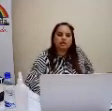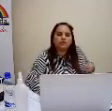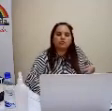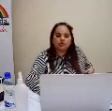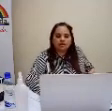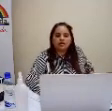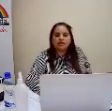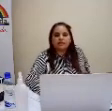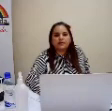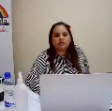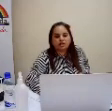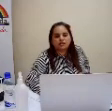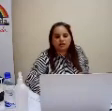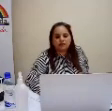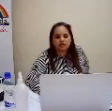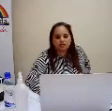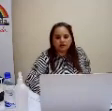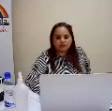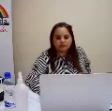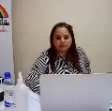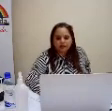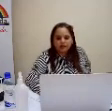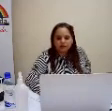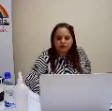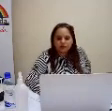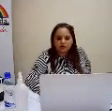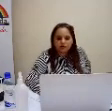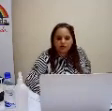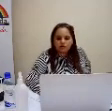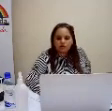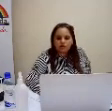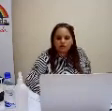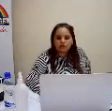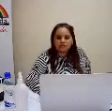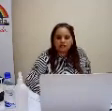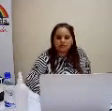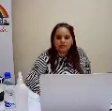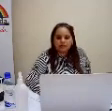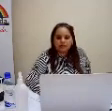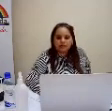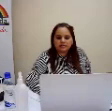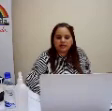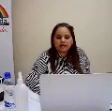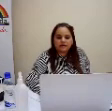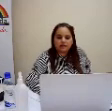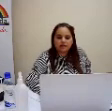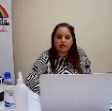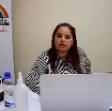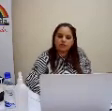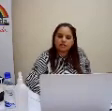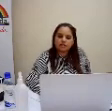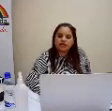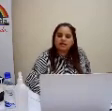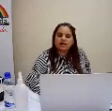dolor emocional, pero quieren seguir viviendo también. Entonces, por el contrario, los suicidas suelen ser ambivalentes acerca de la vida